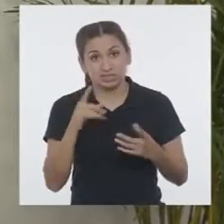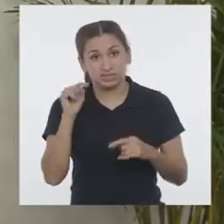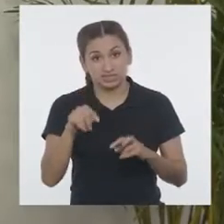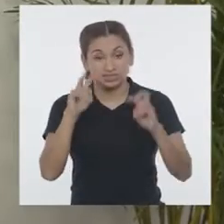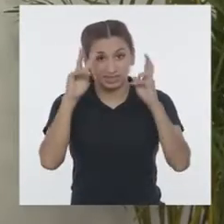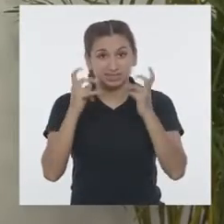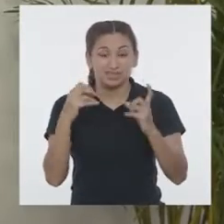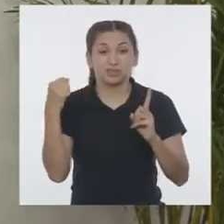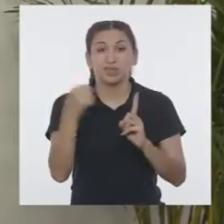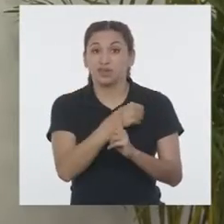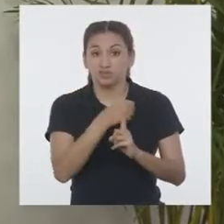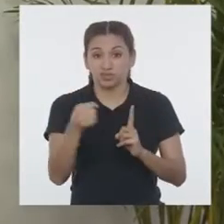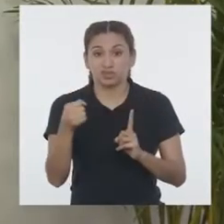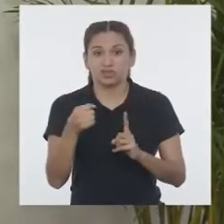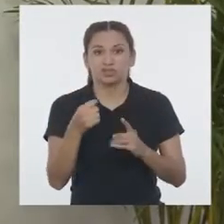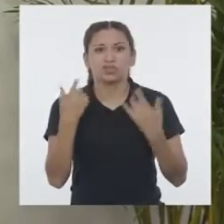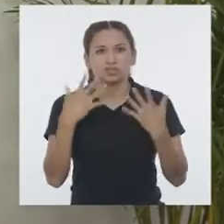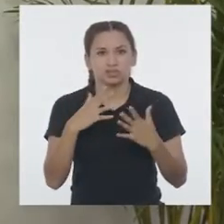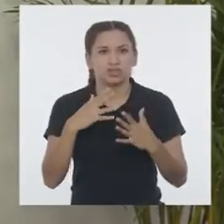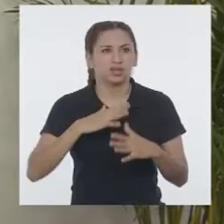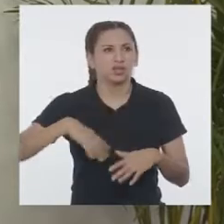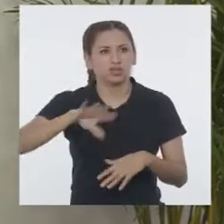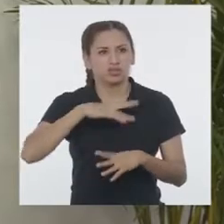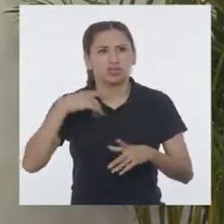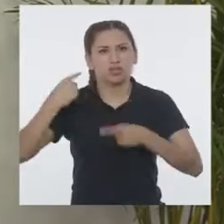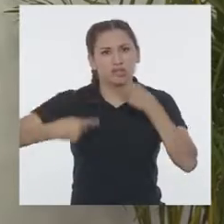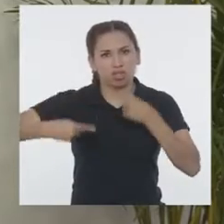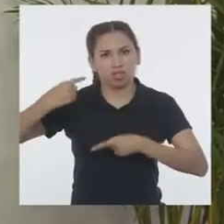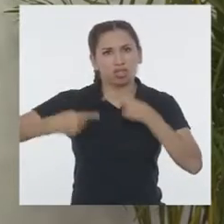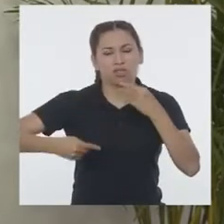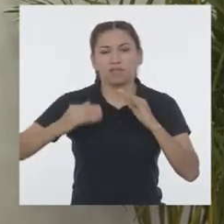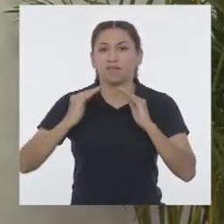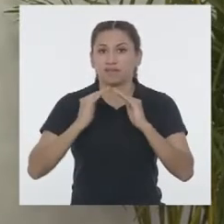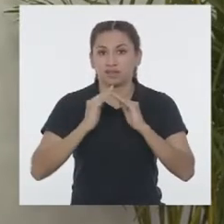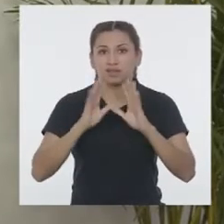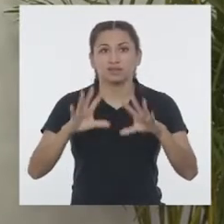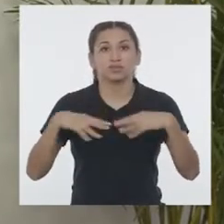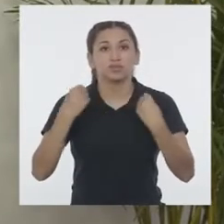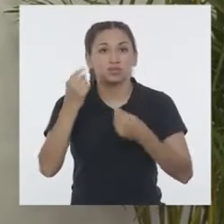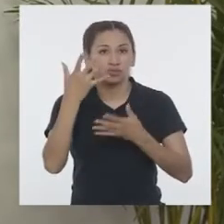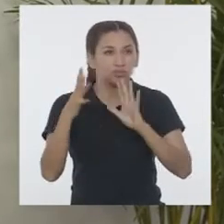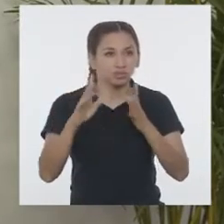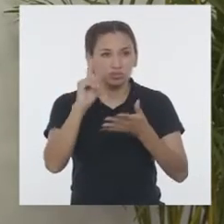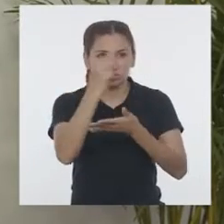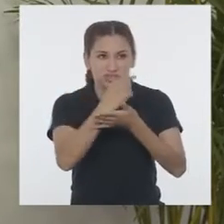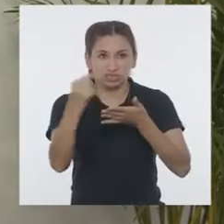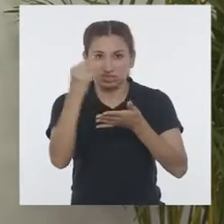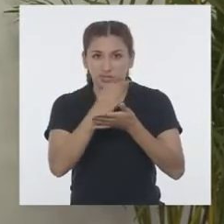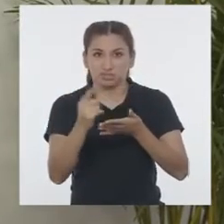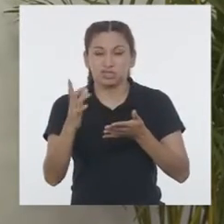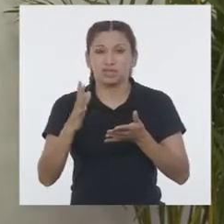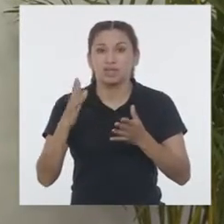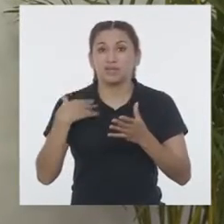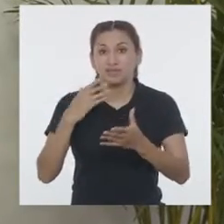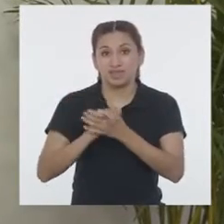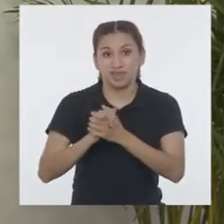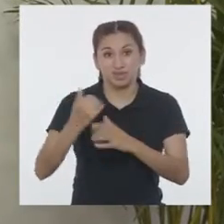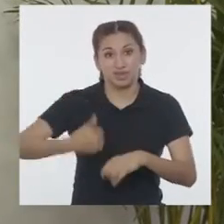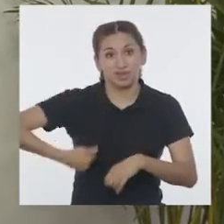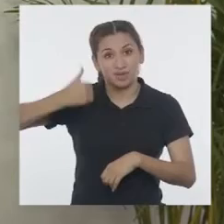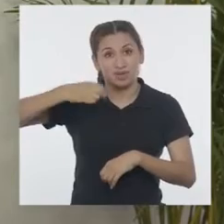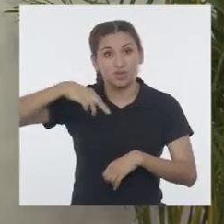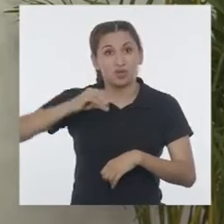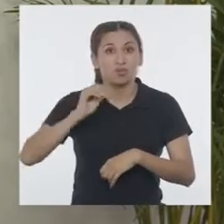creas, este tema de la violencia es algo que ya hemos estado discutiendo en casa. Porque hace unas semanas, una amiga de mi Mónica,